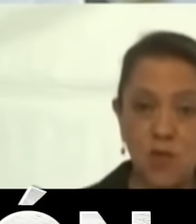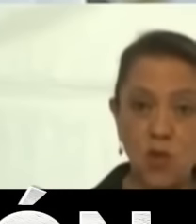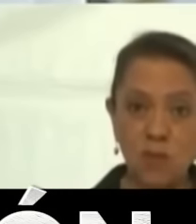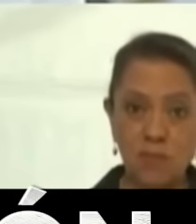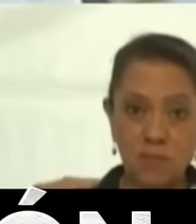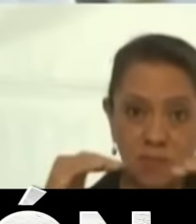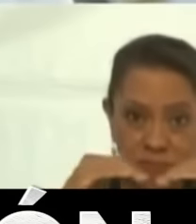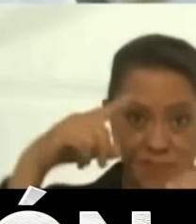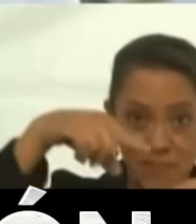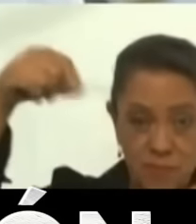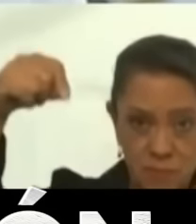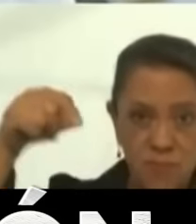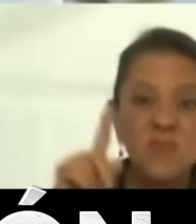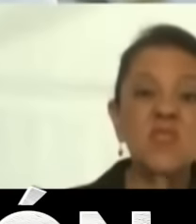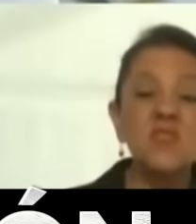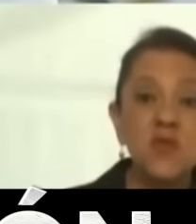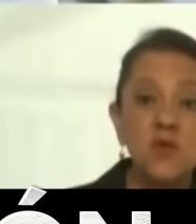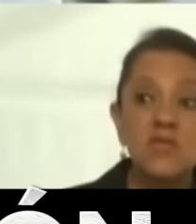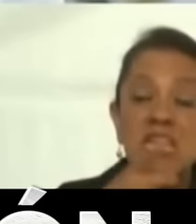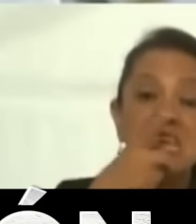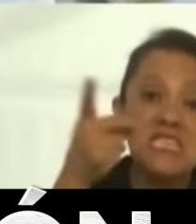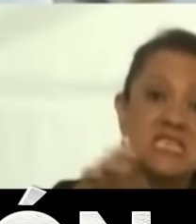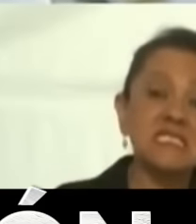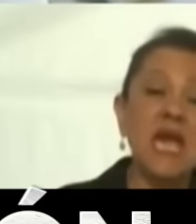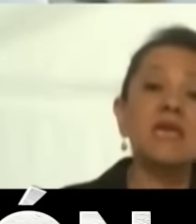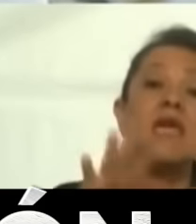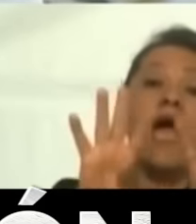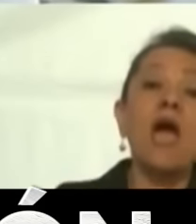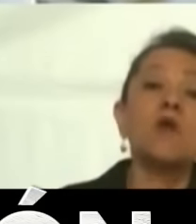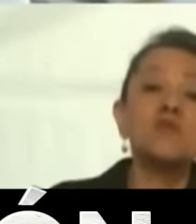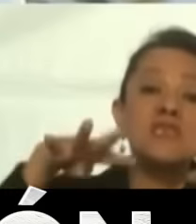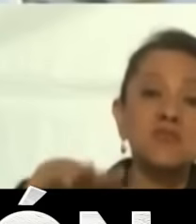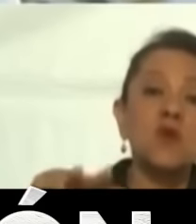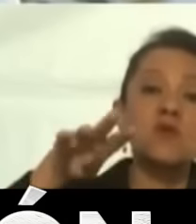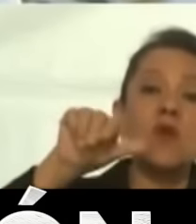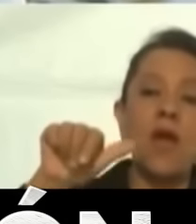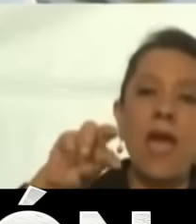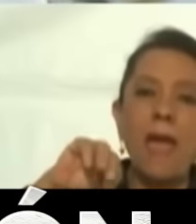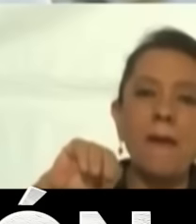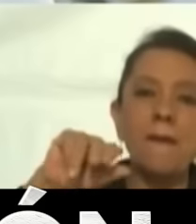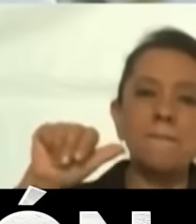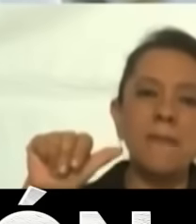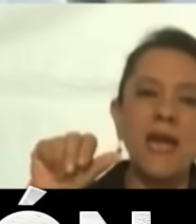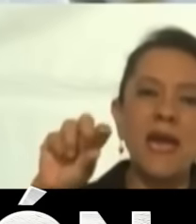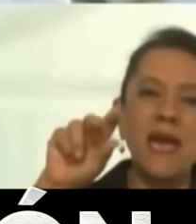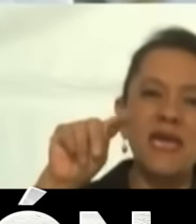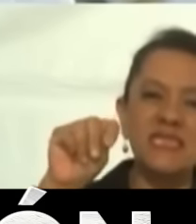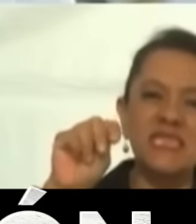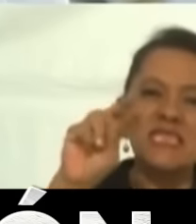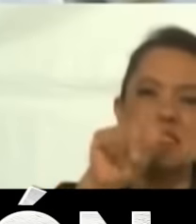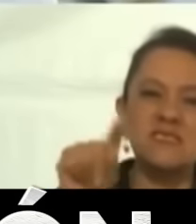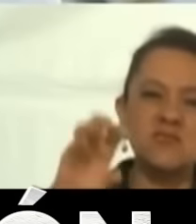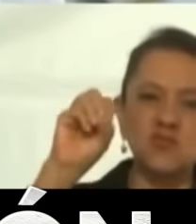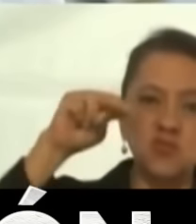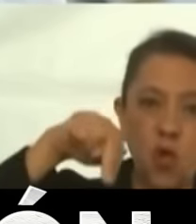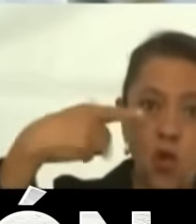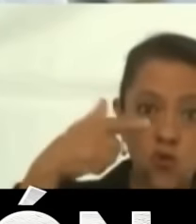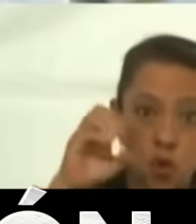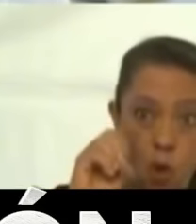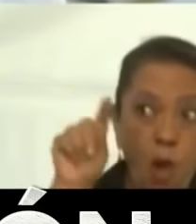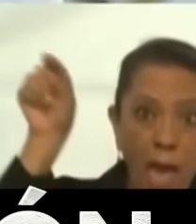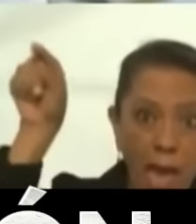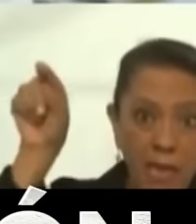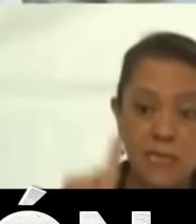el auditorio de Amatzongo. Ahí se va a poner el registro, de tal manera que pueden acudir ahí